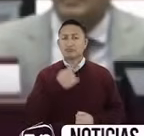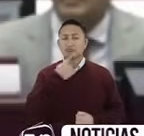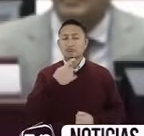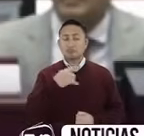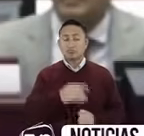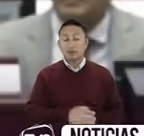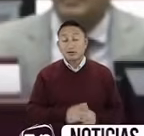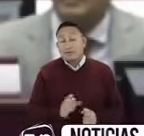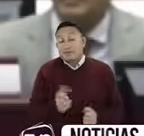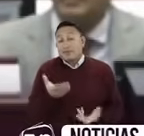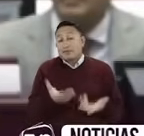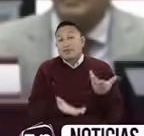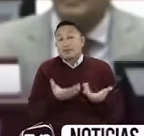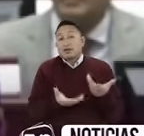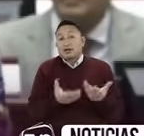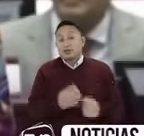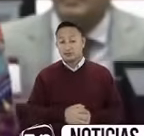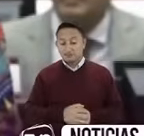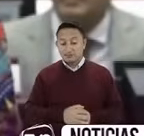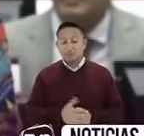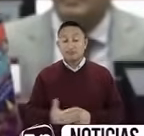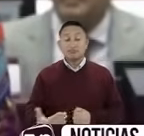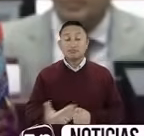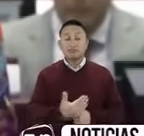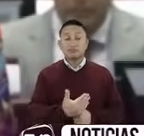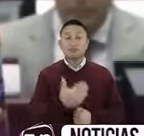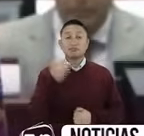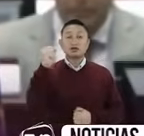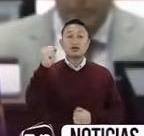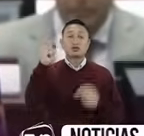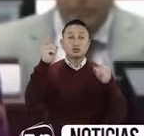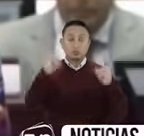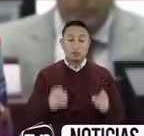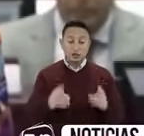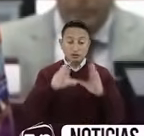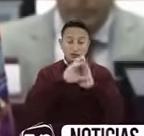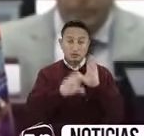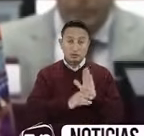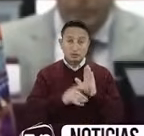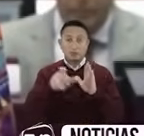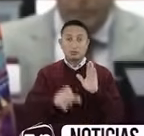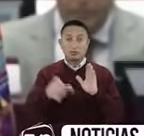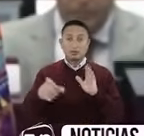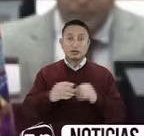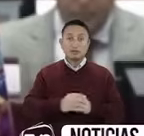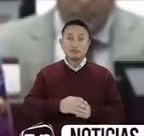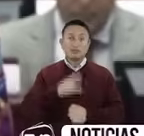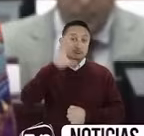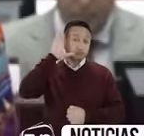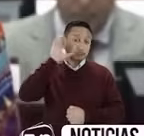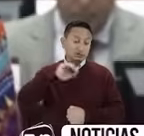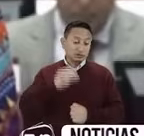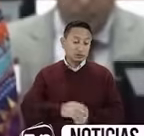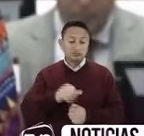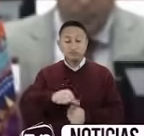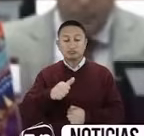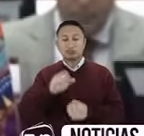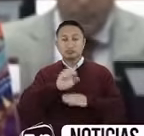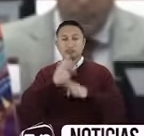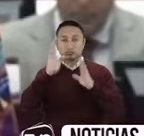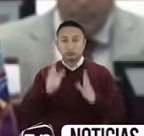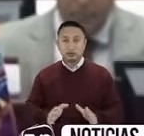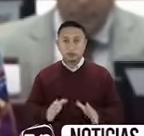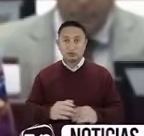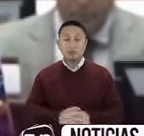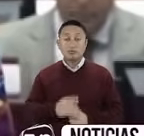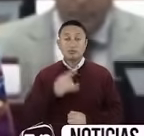posiblemente se atentó y se vulneró los derechos humanos y constitucionales del pueblo afroecuatoriano y demás ecuatorianos y ecuatorianas en